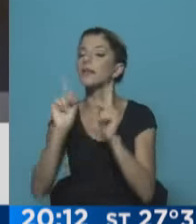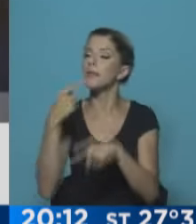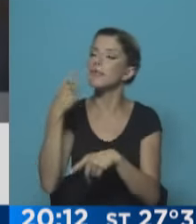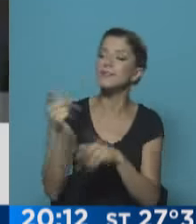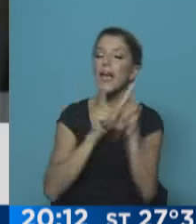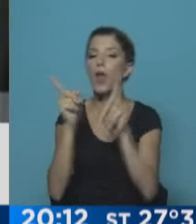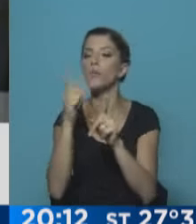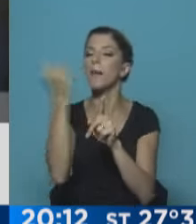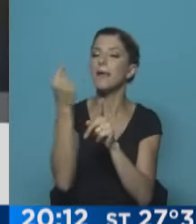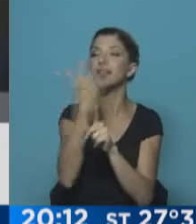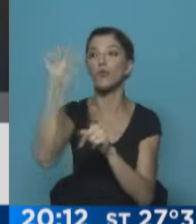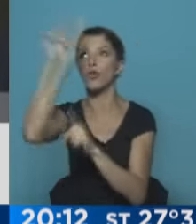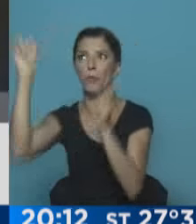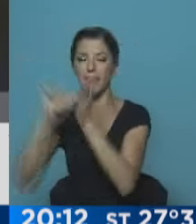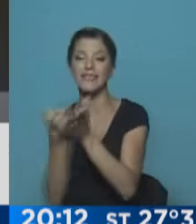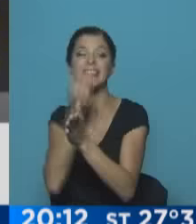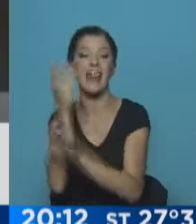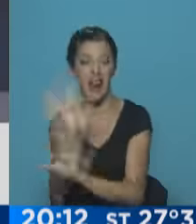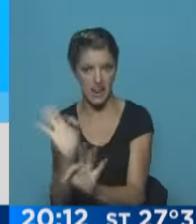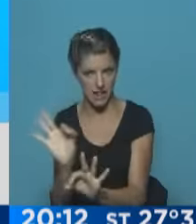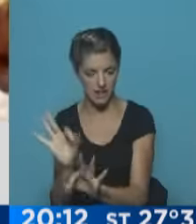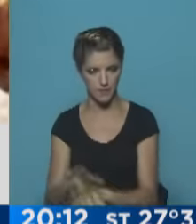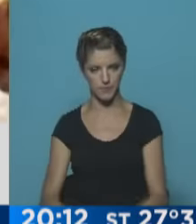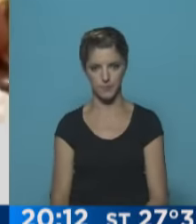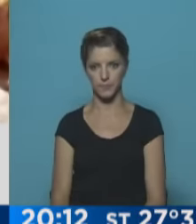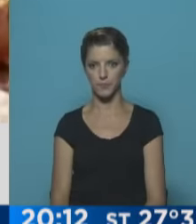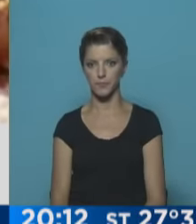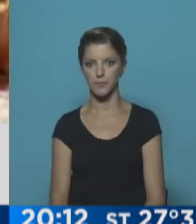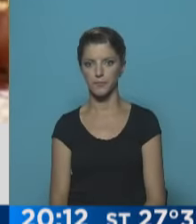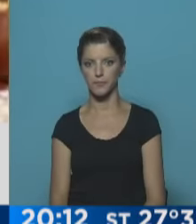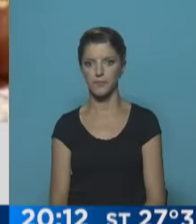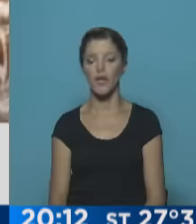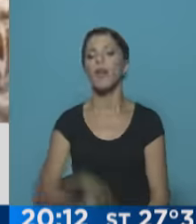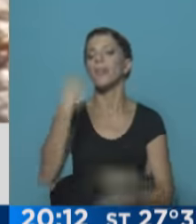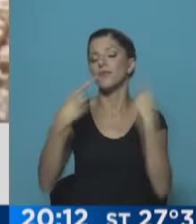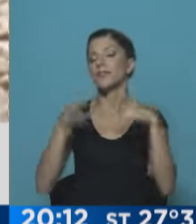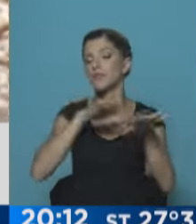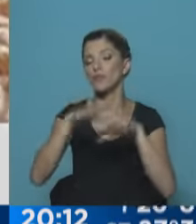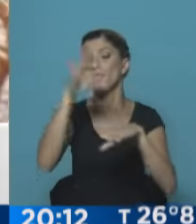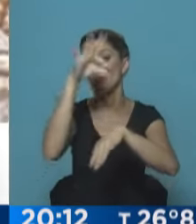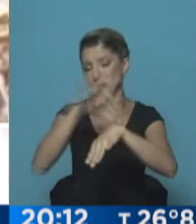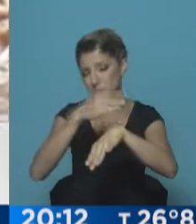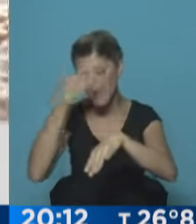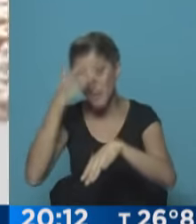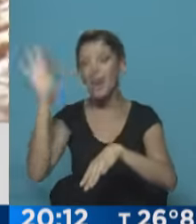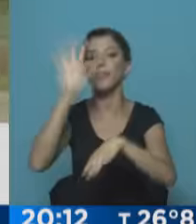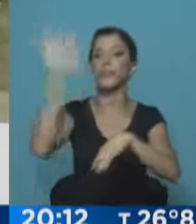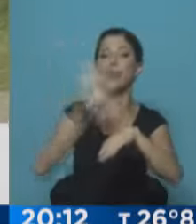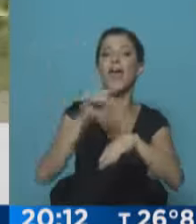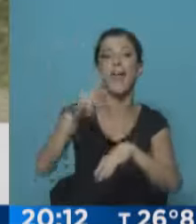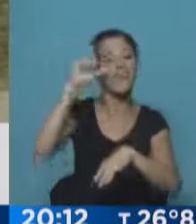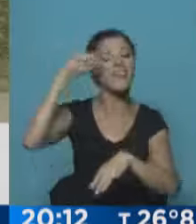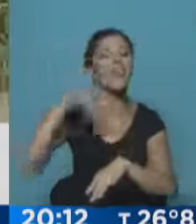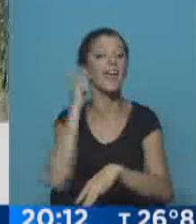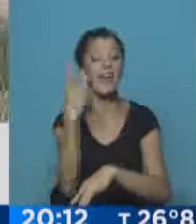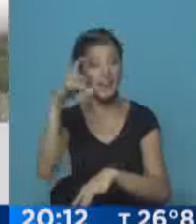ocultamiento de activos financieros en el exterior del país. Varios casos de dengue. En Santa Fe hay 4 personas